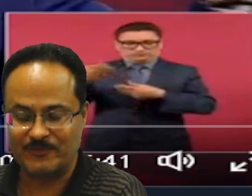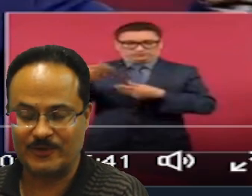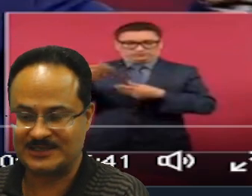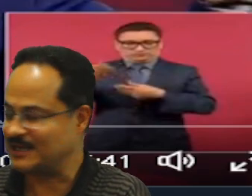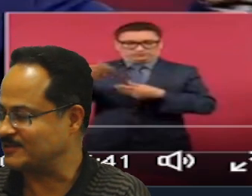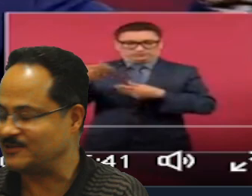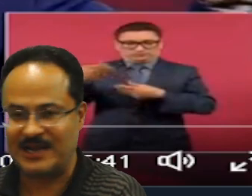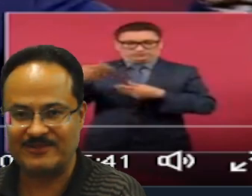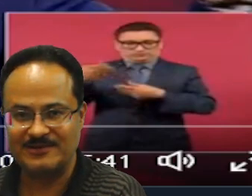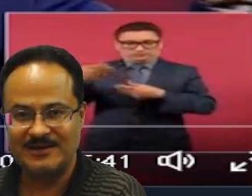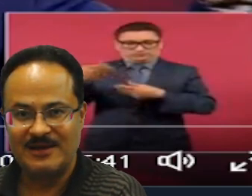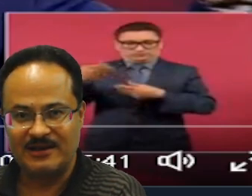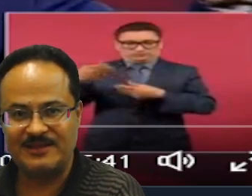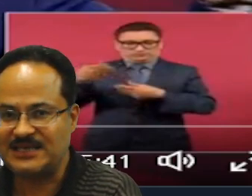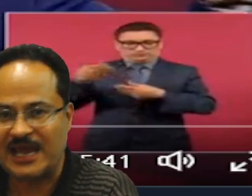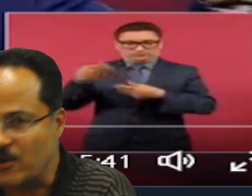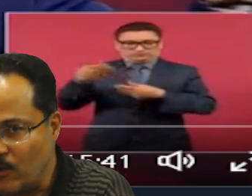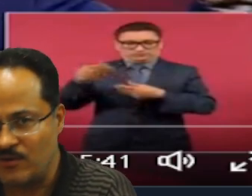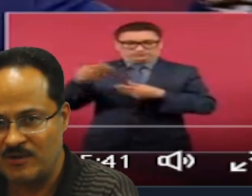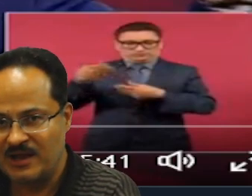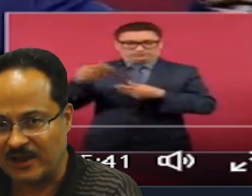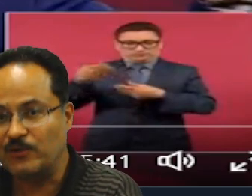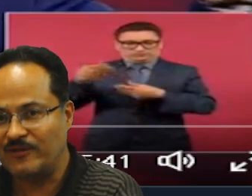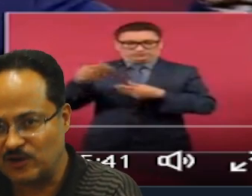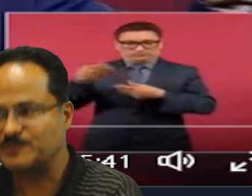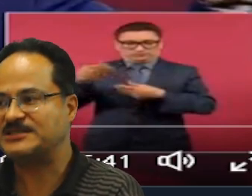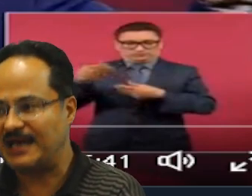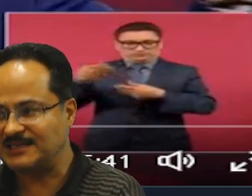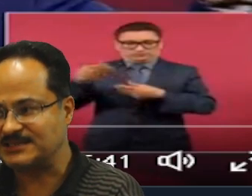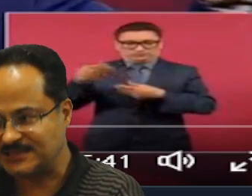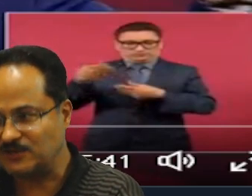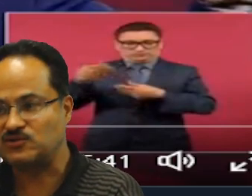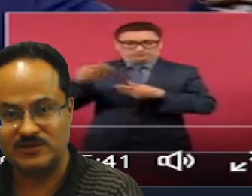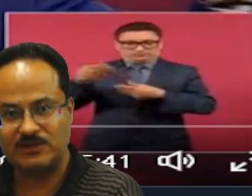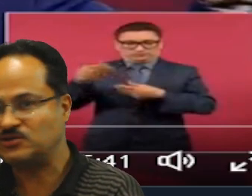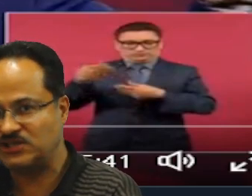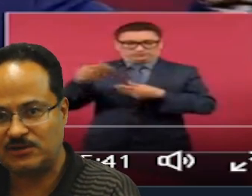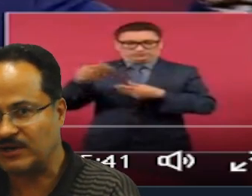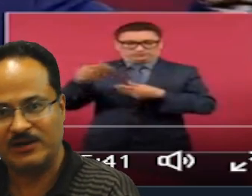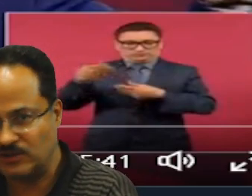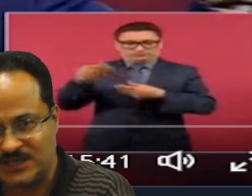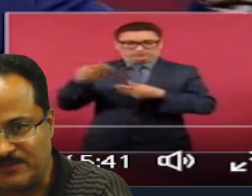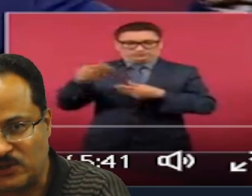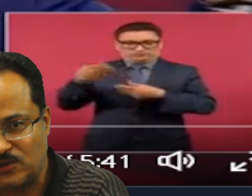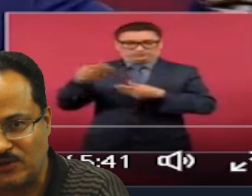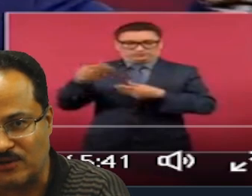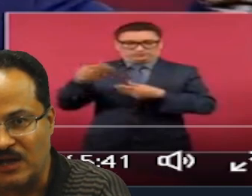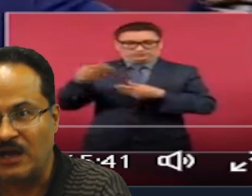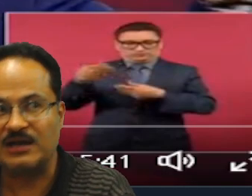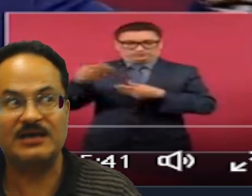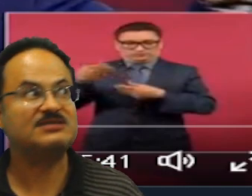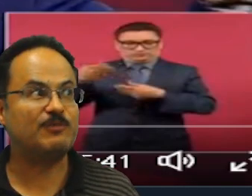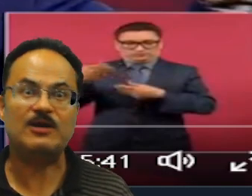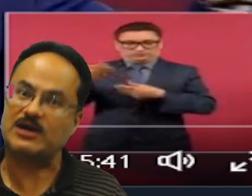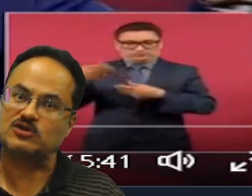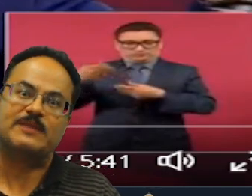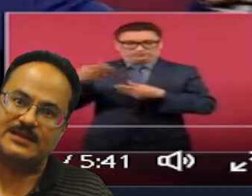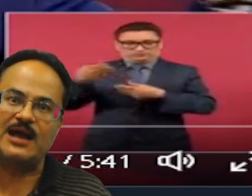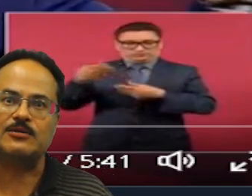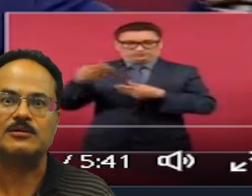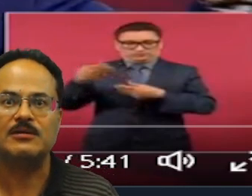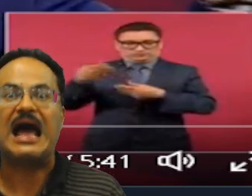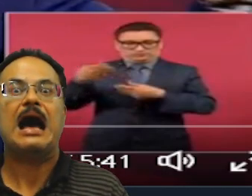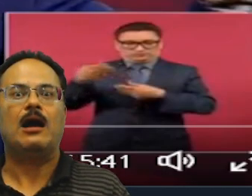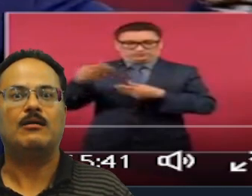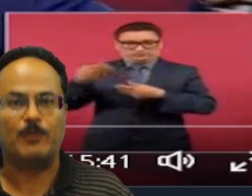le preguntó que está cuestionando le dice que no que uno de los fiscales de Estados Unidos dijo que no se envió todo fue lo que nos